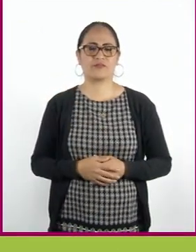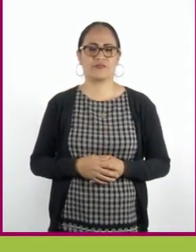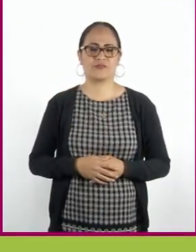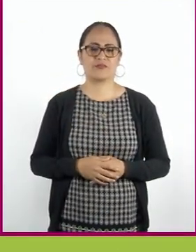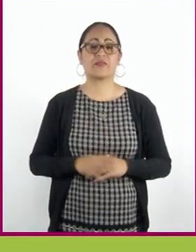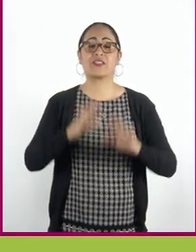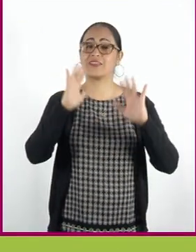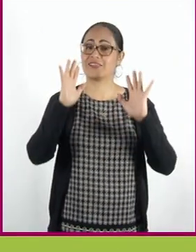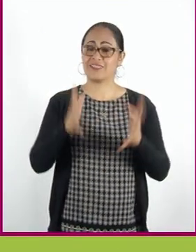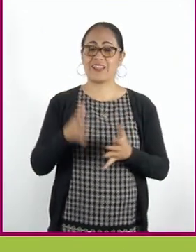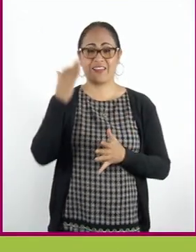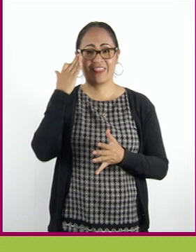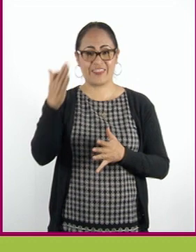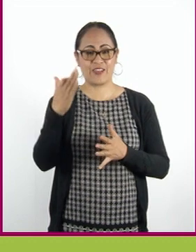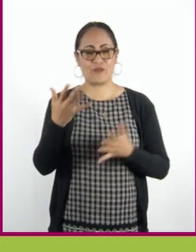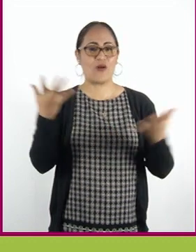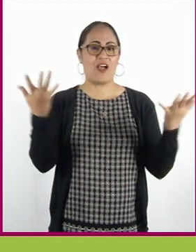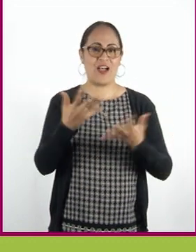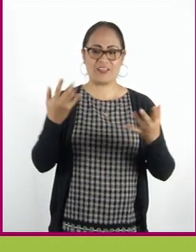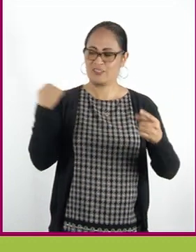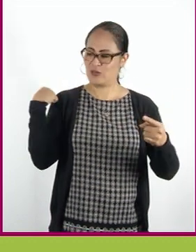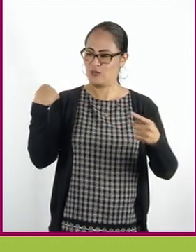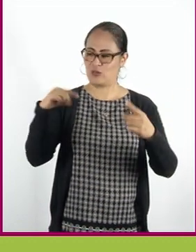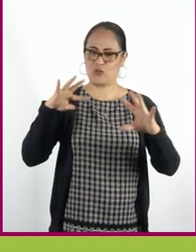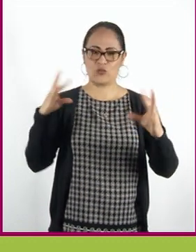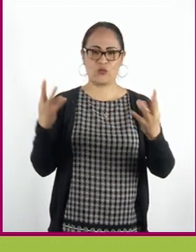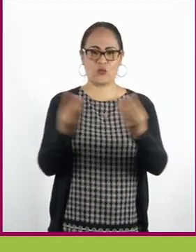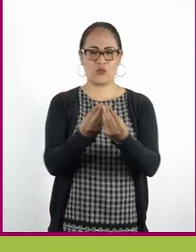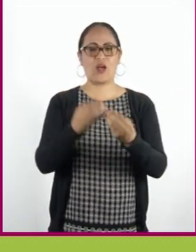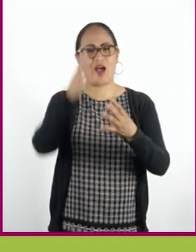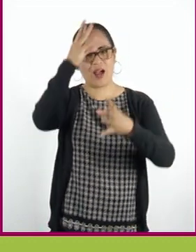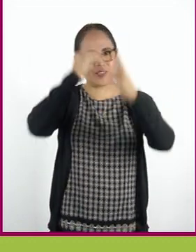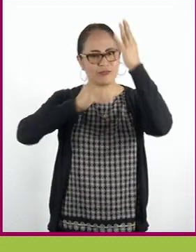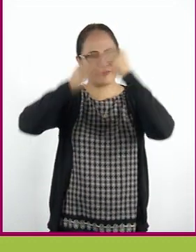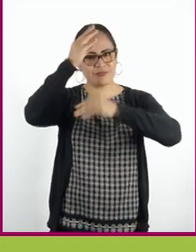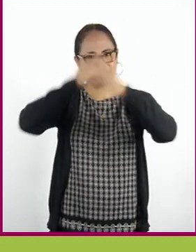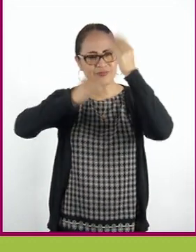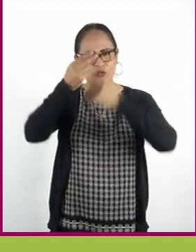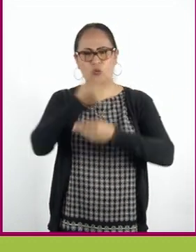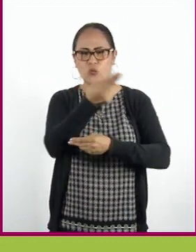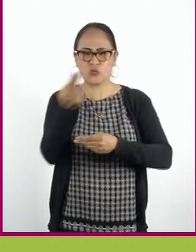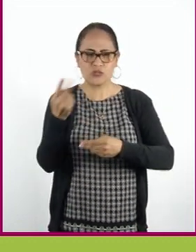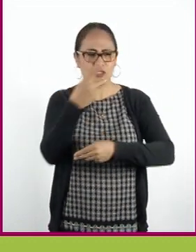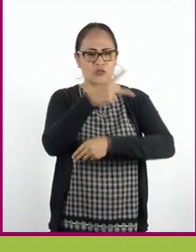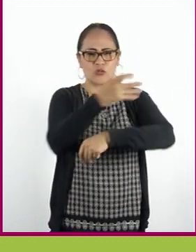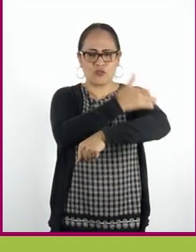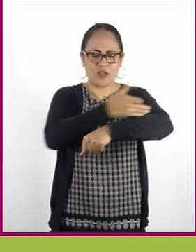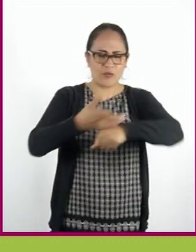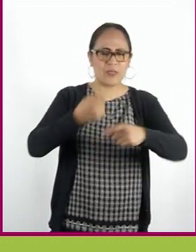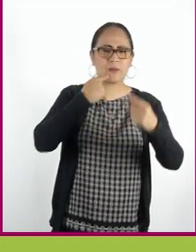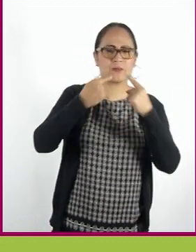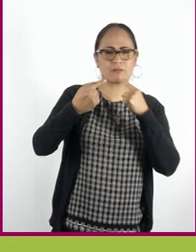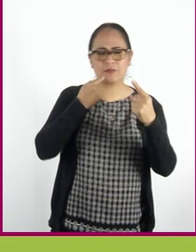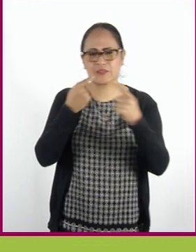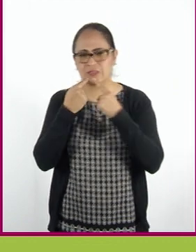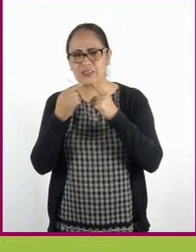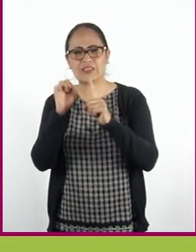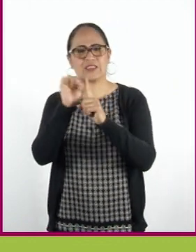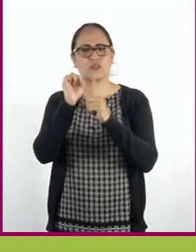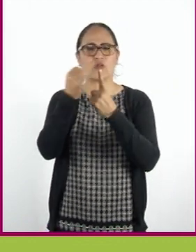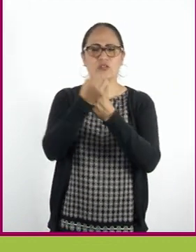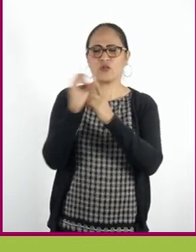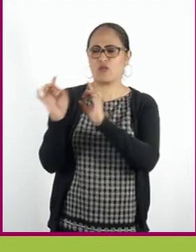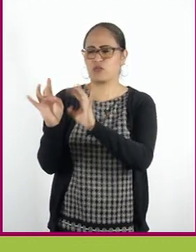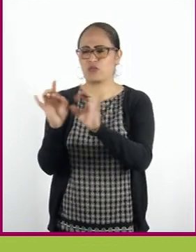Ha llegado el momento de poner en práctica lo que han aprendido. Platiquen y analicen en familia diversas situaciones relacionándolas